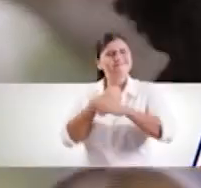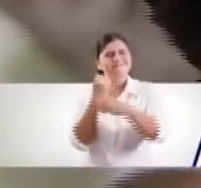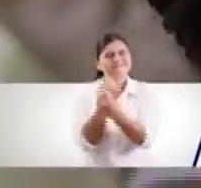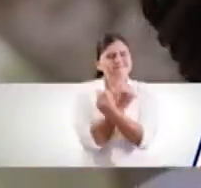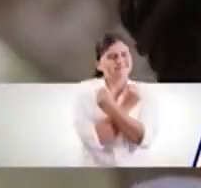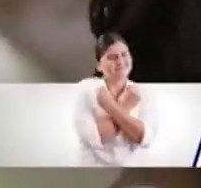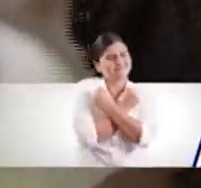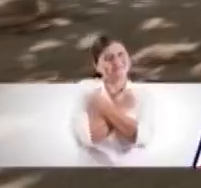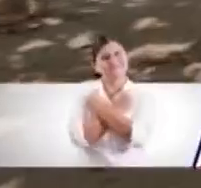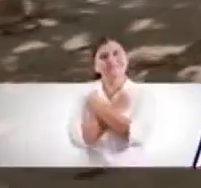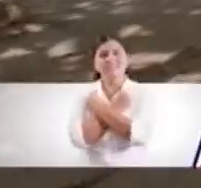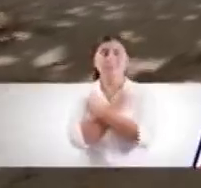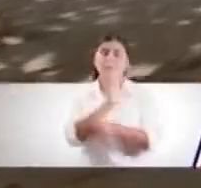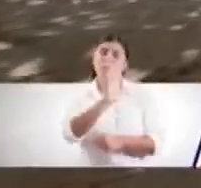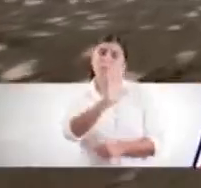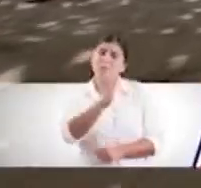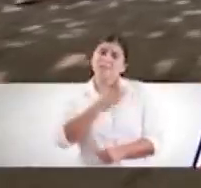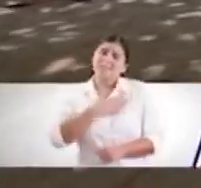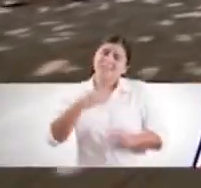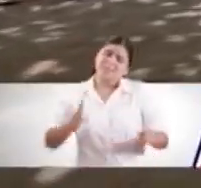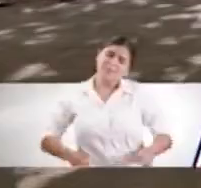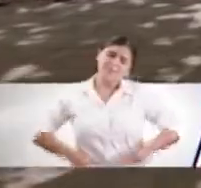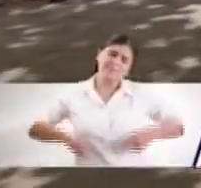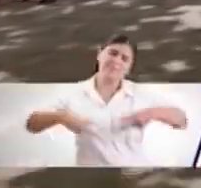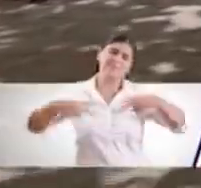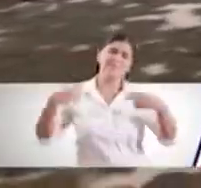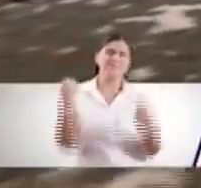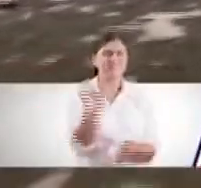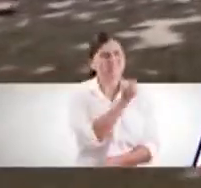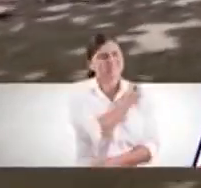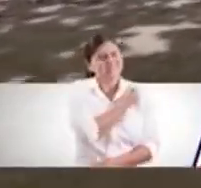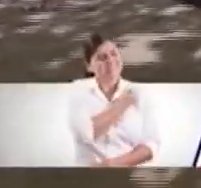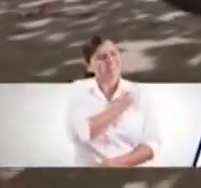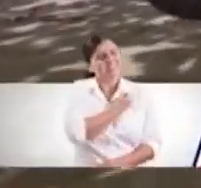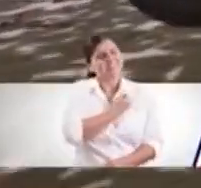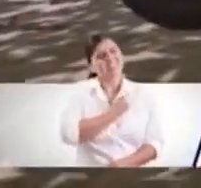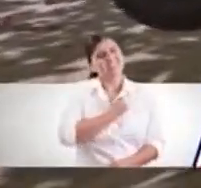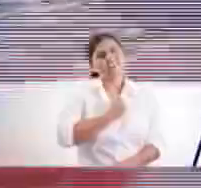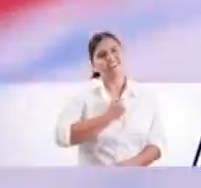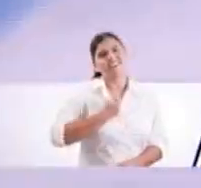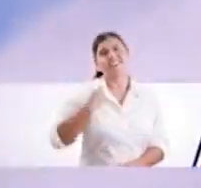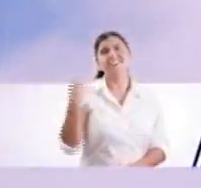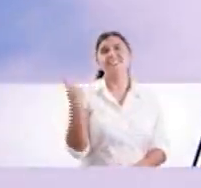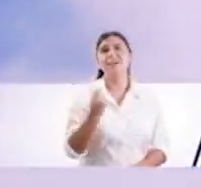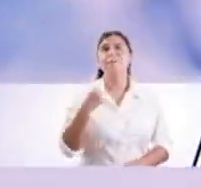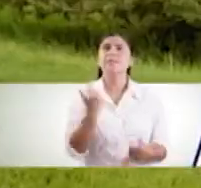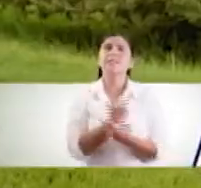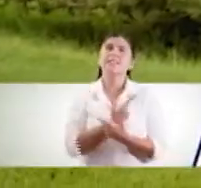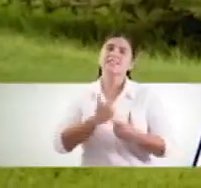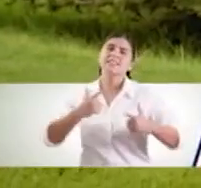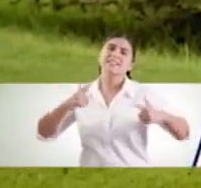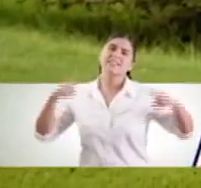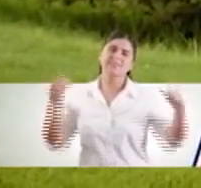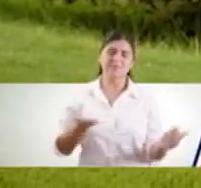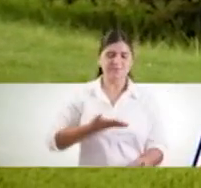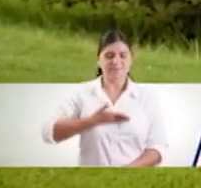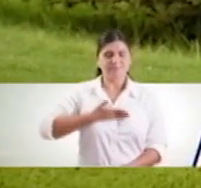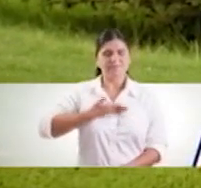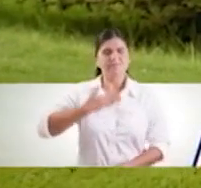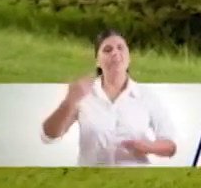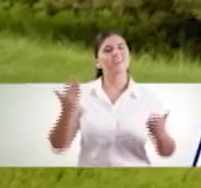la adoro y por ella mi vida daría. Siempre